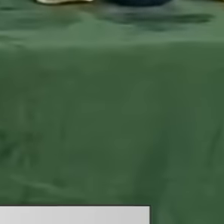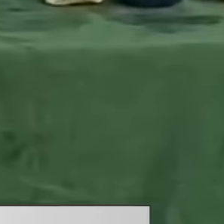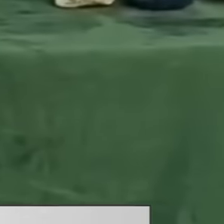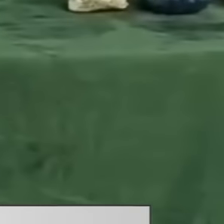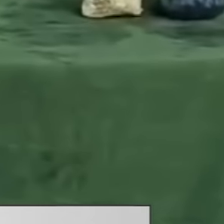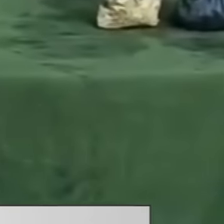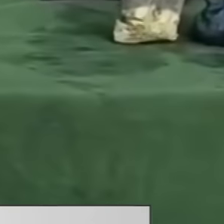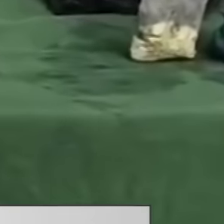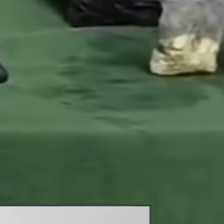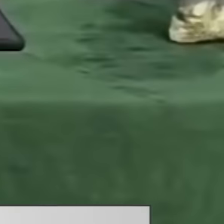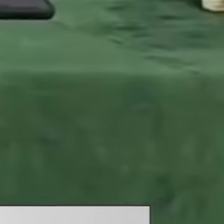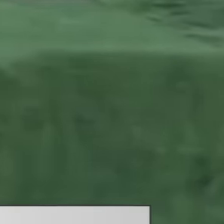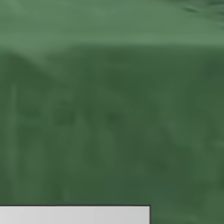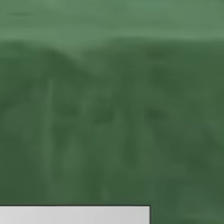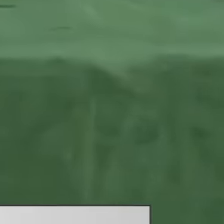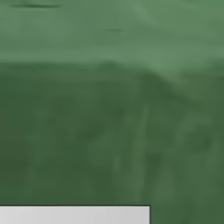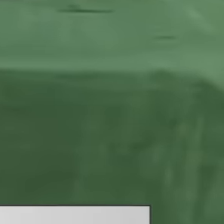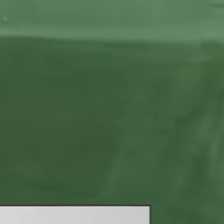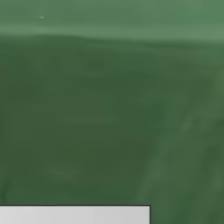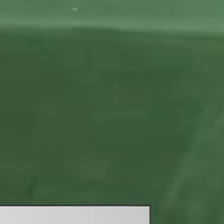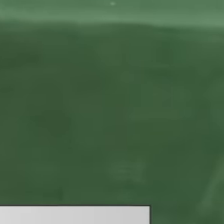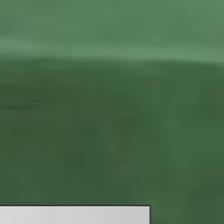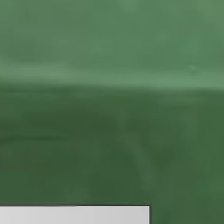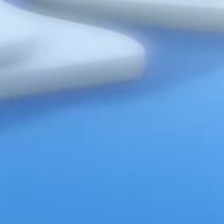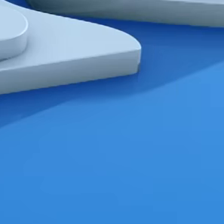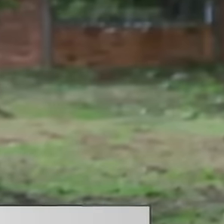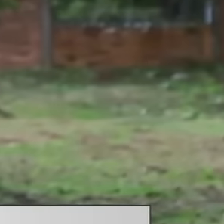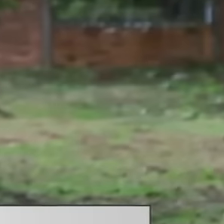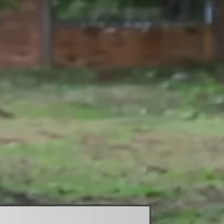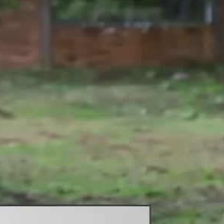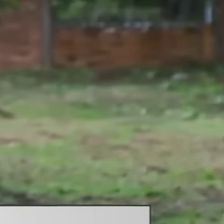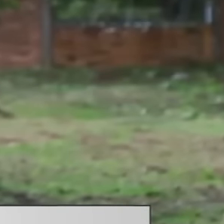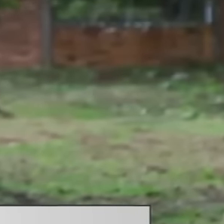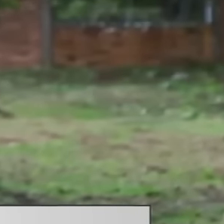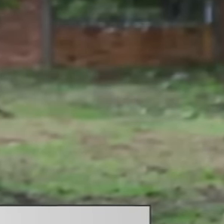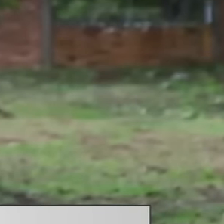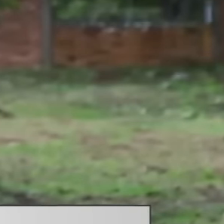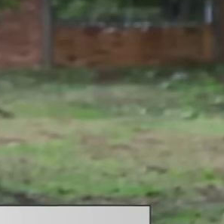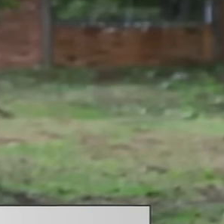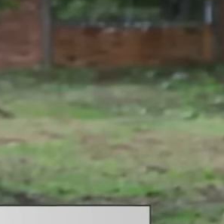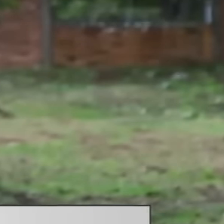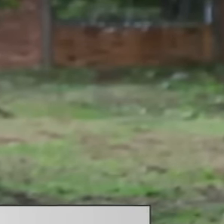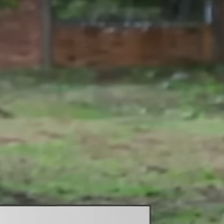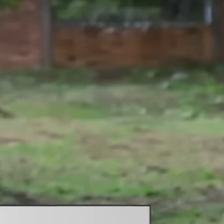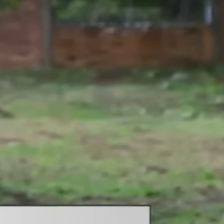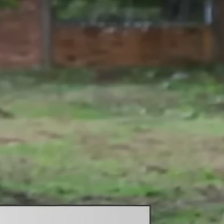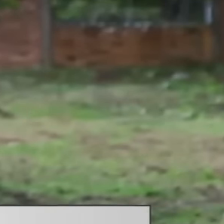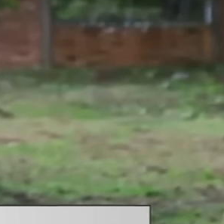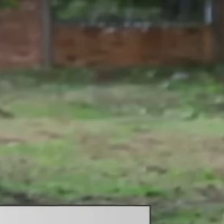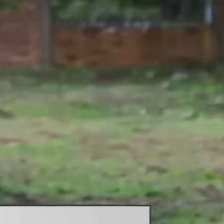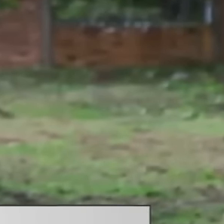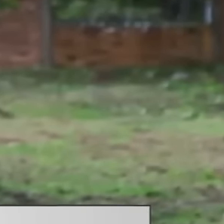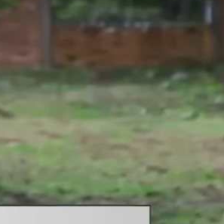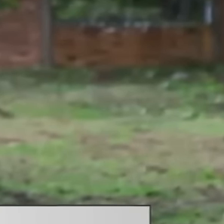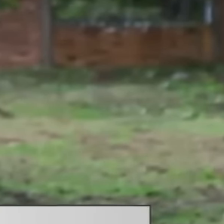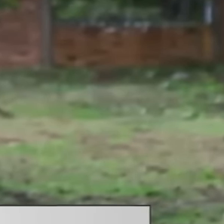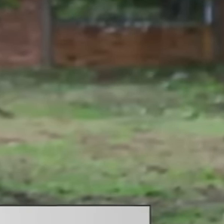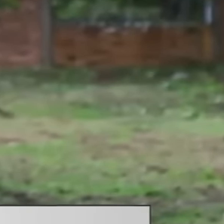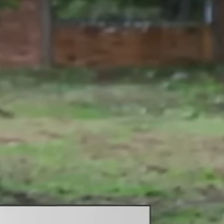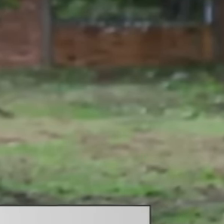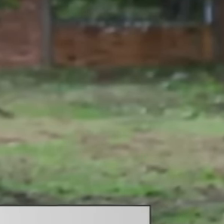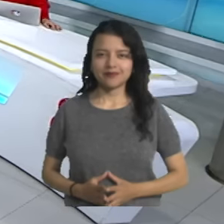presunto cabecilla de grupo disidente de las FARC en el Valle. Supersalud abre proceso a la Fiduprevisora por la salud